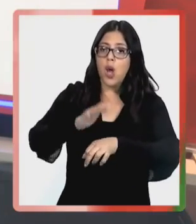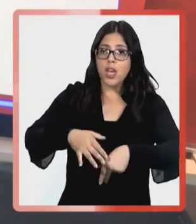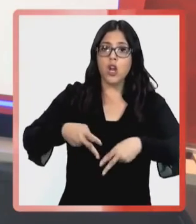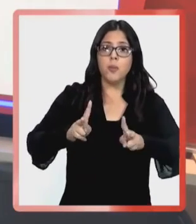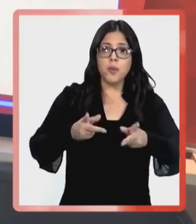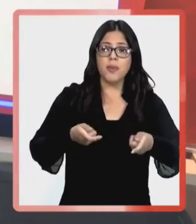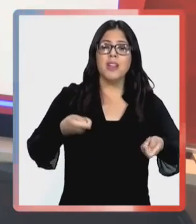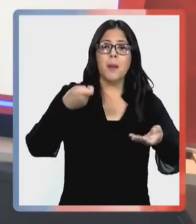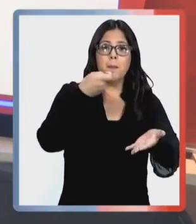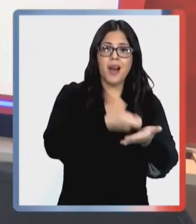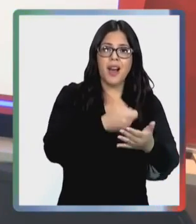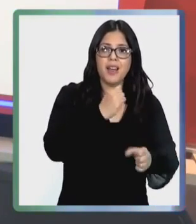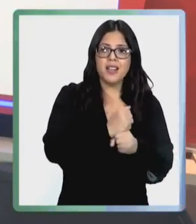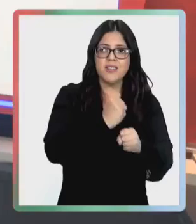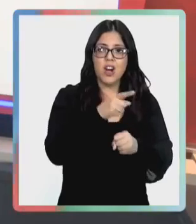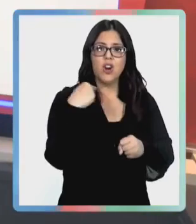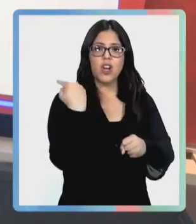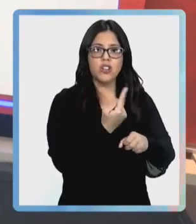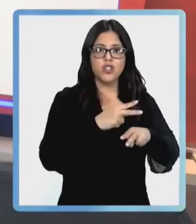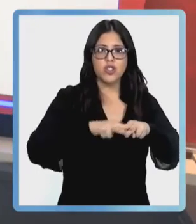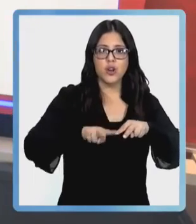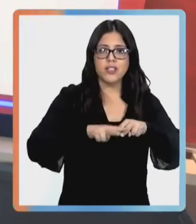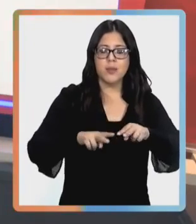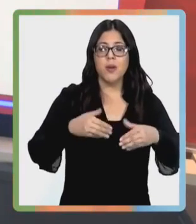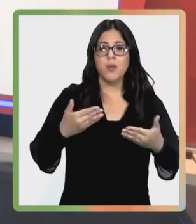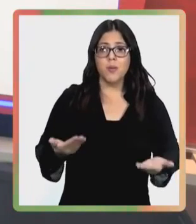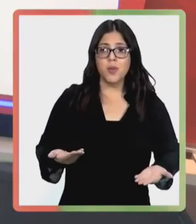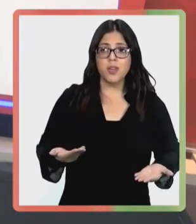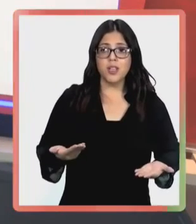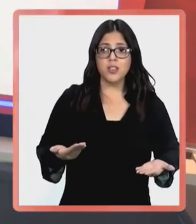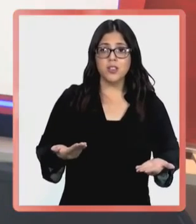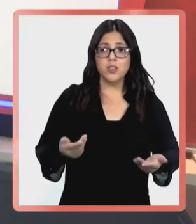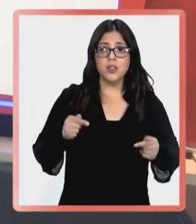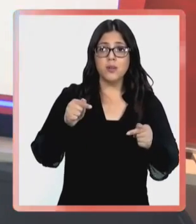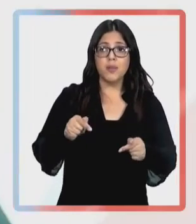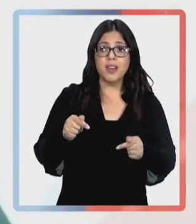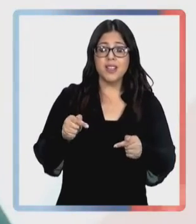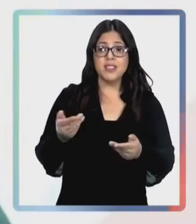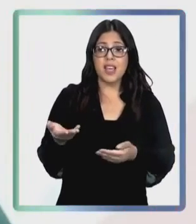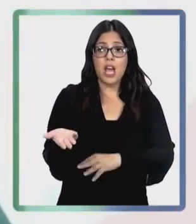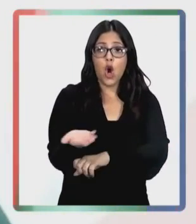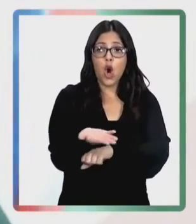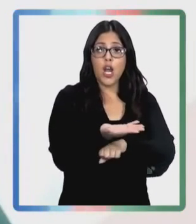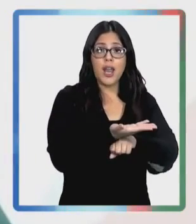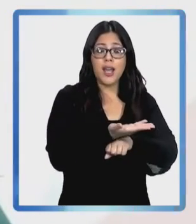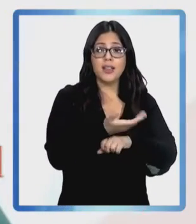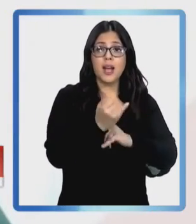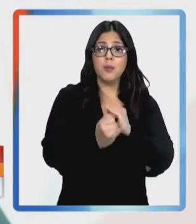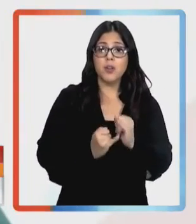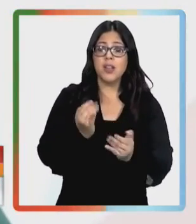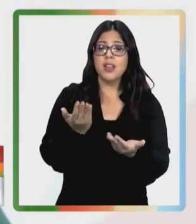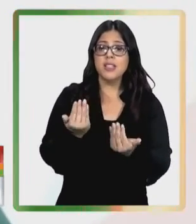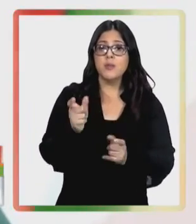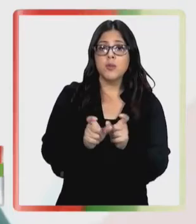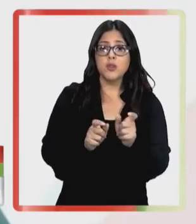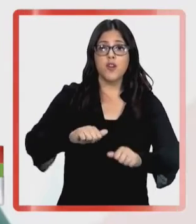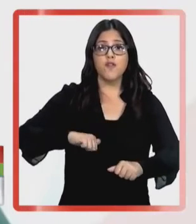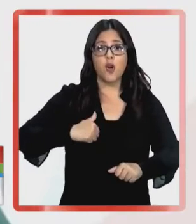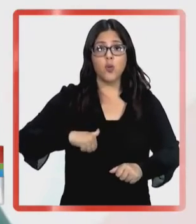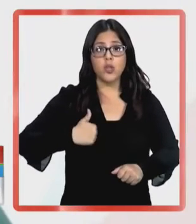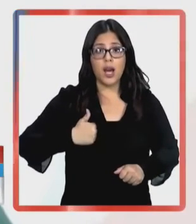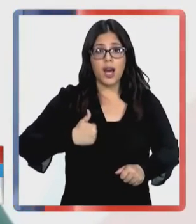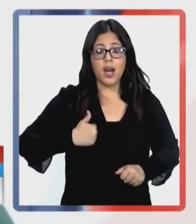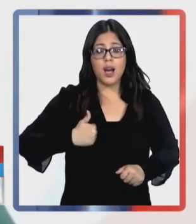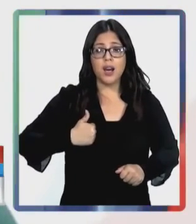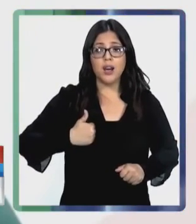financiar gran parte de la labor que nosotros hacemos. Para esta colecta, que es virtual, nosotros necesitamos voluntarios y